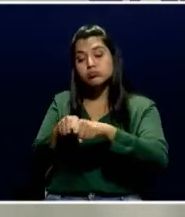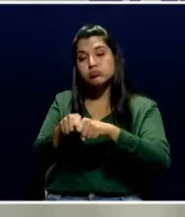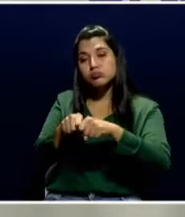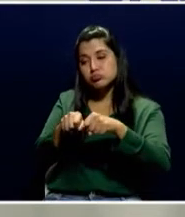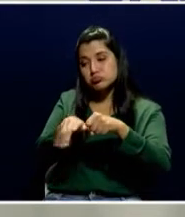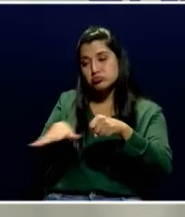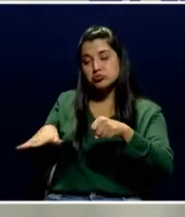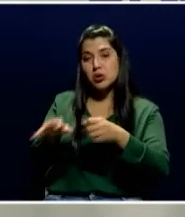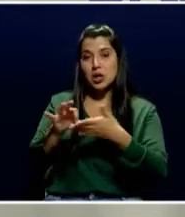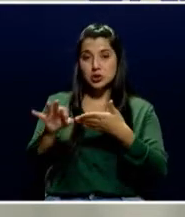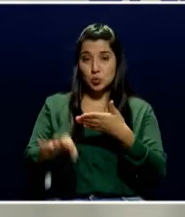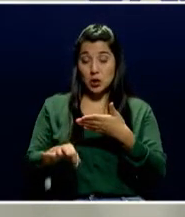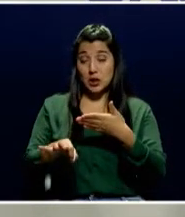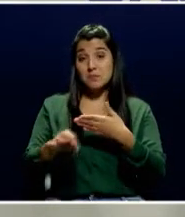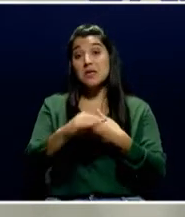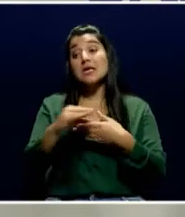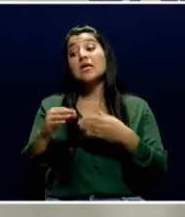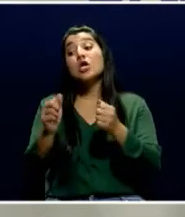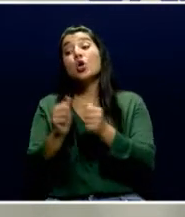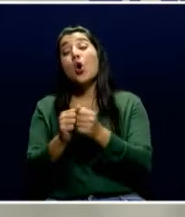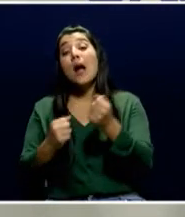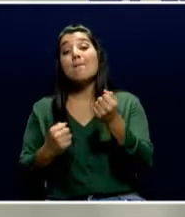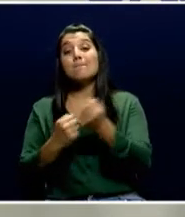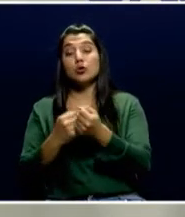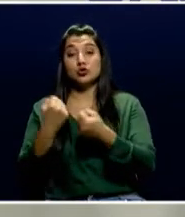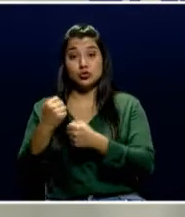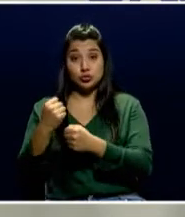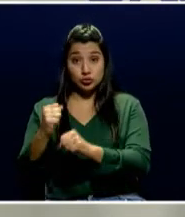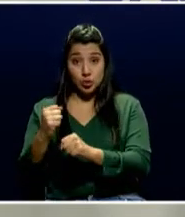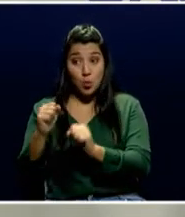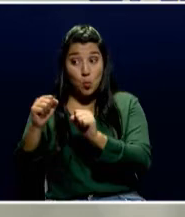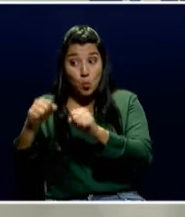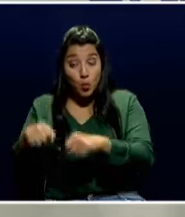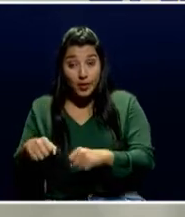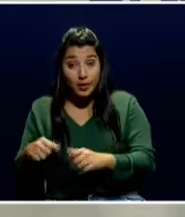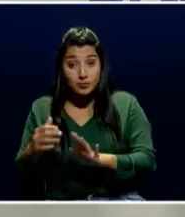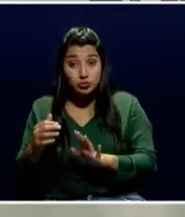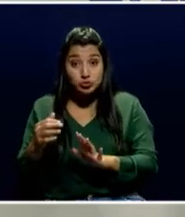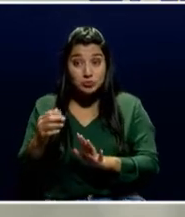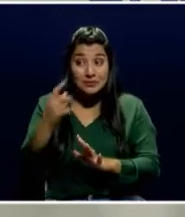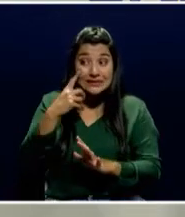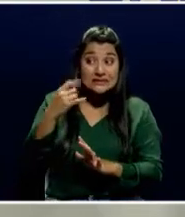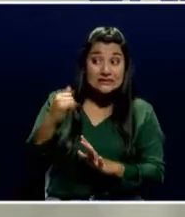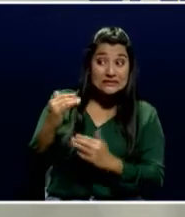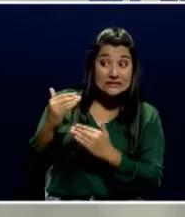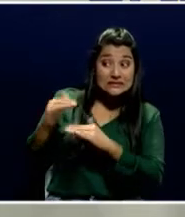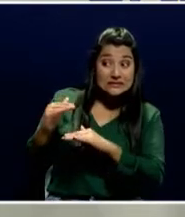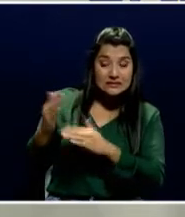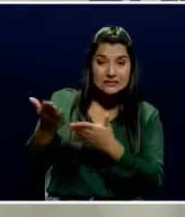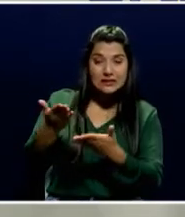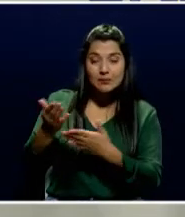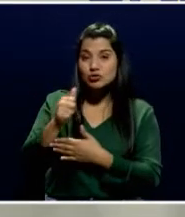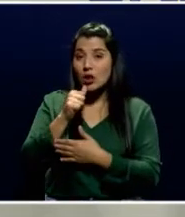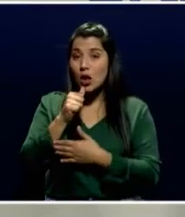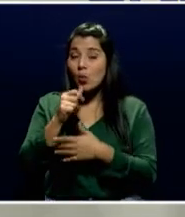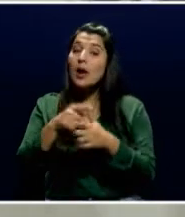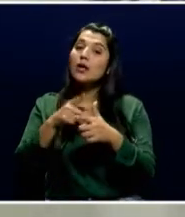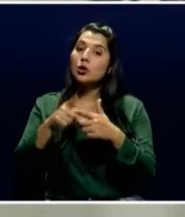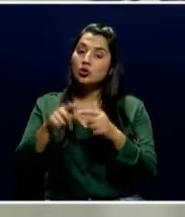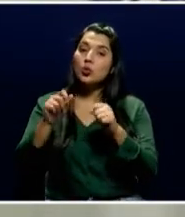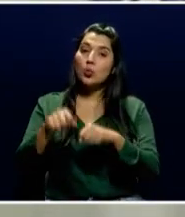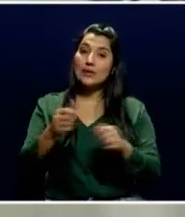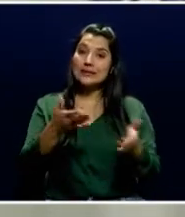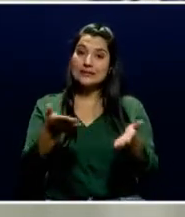municipalidades, podríamos garantizar el que si hay racionamientos en ese sitio pueda llevarse líquido. Pero también